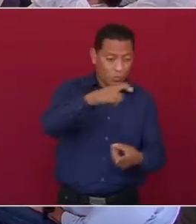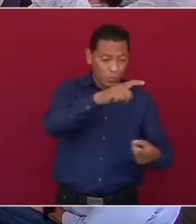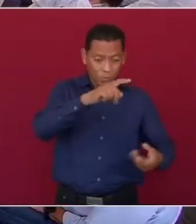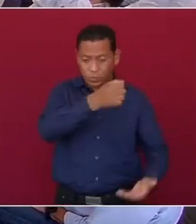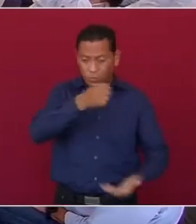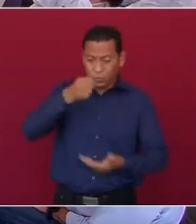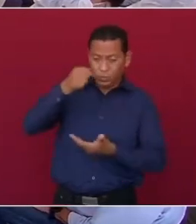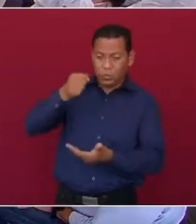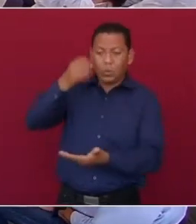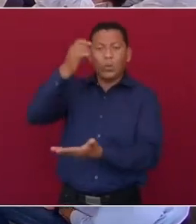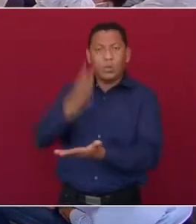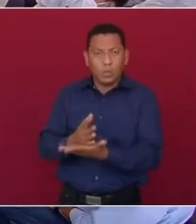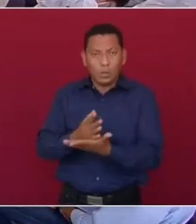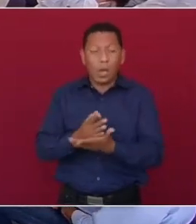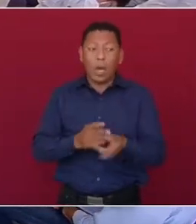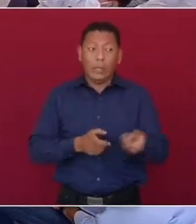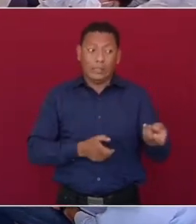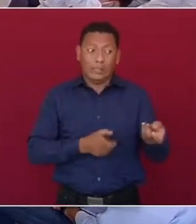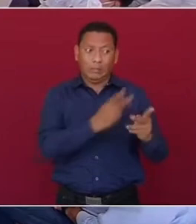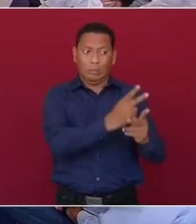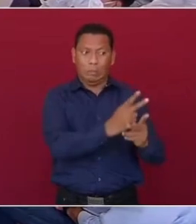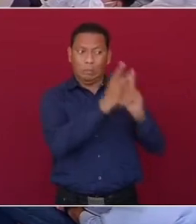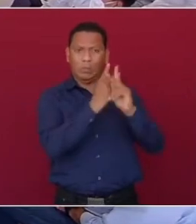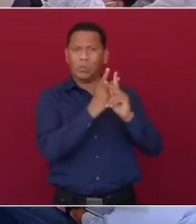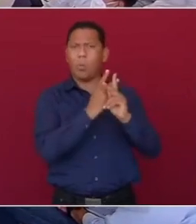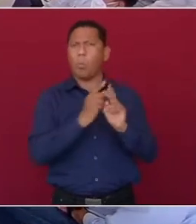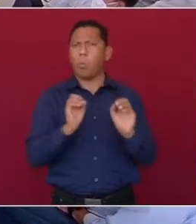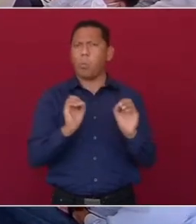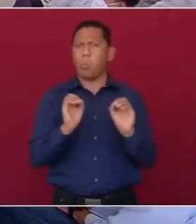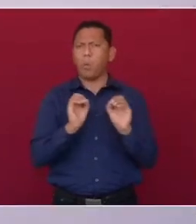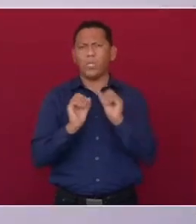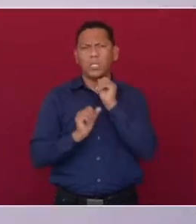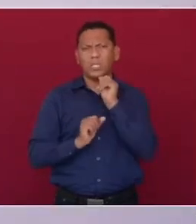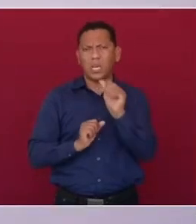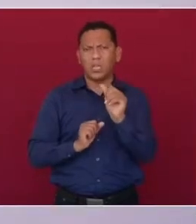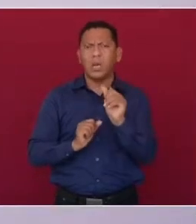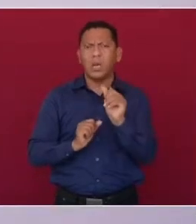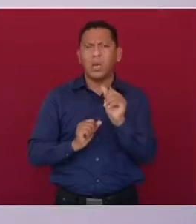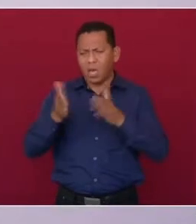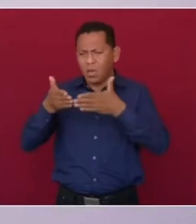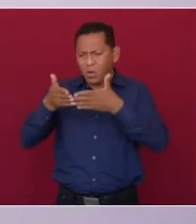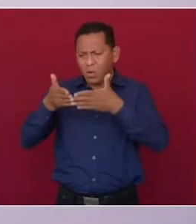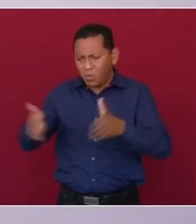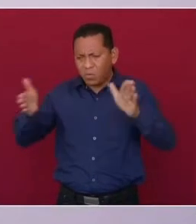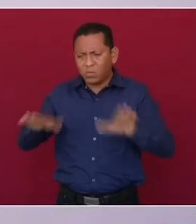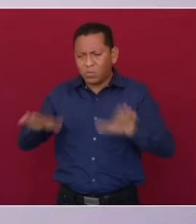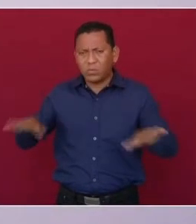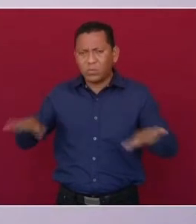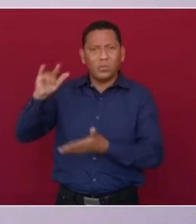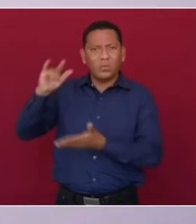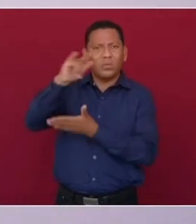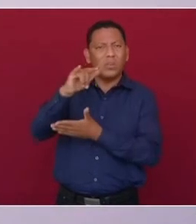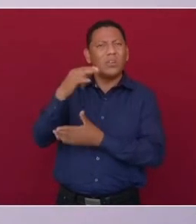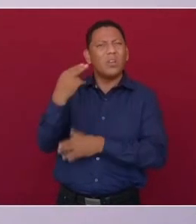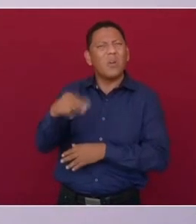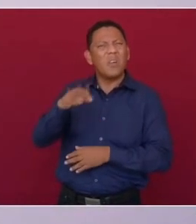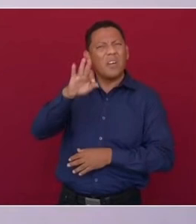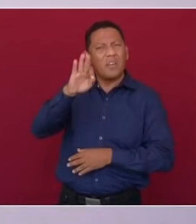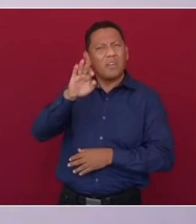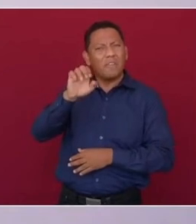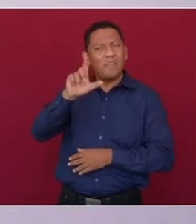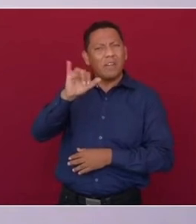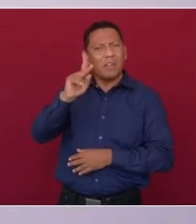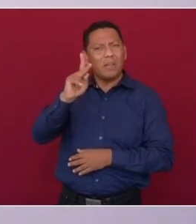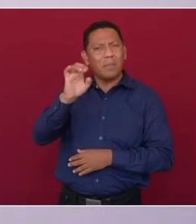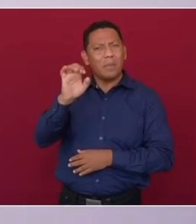sin contratación de deuda. Ya inauguramos el aeropuerto Felipe Ángeles. Ahora